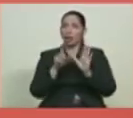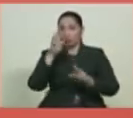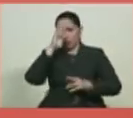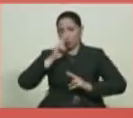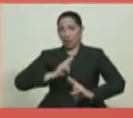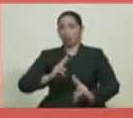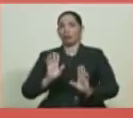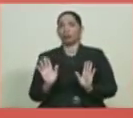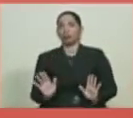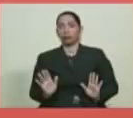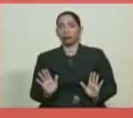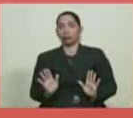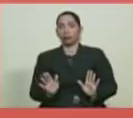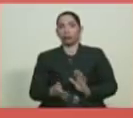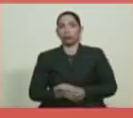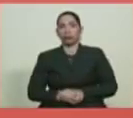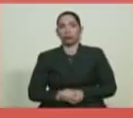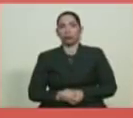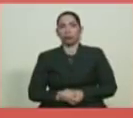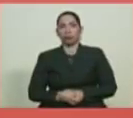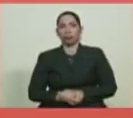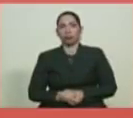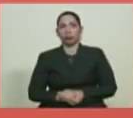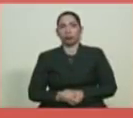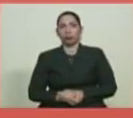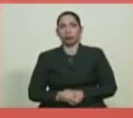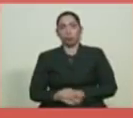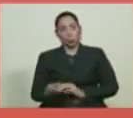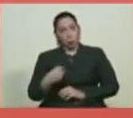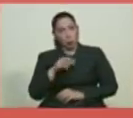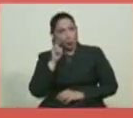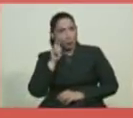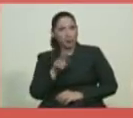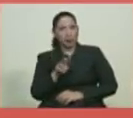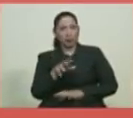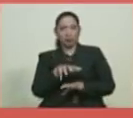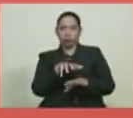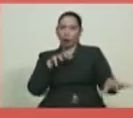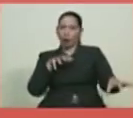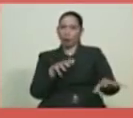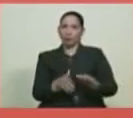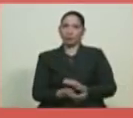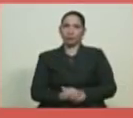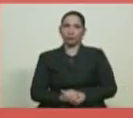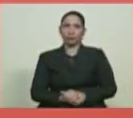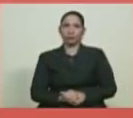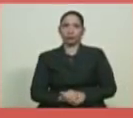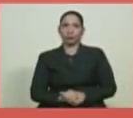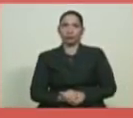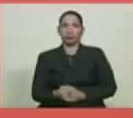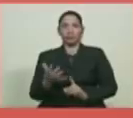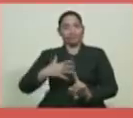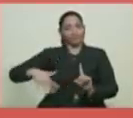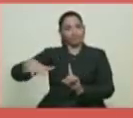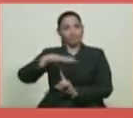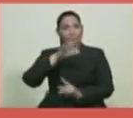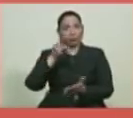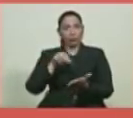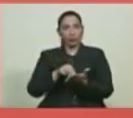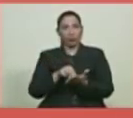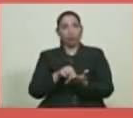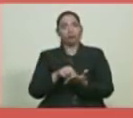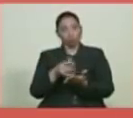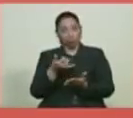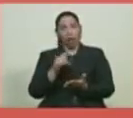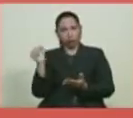leyes venezolanas, pero lo que hemos notado en la gran mayoría del territorio nacional es que hay un